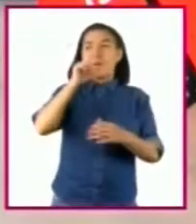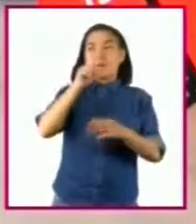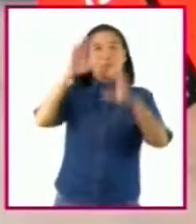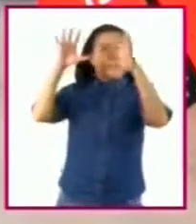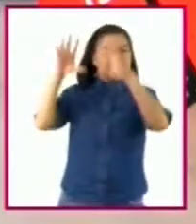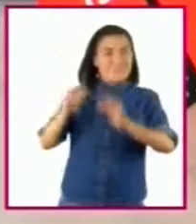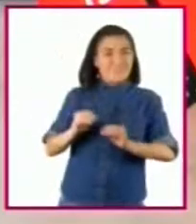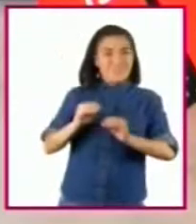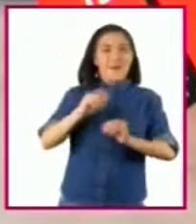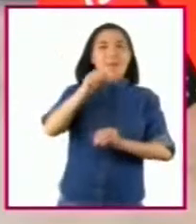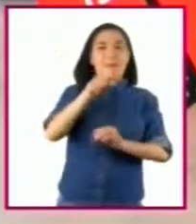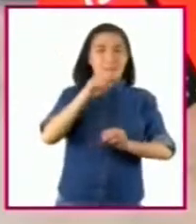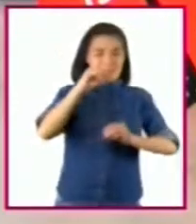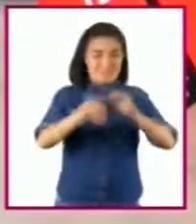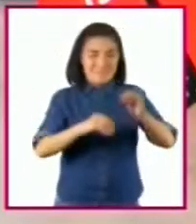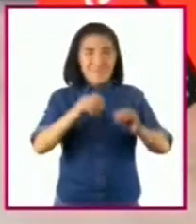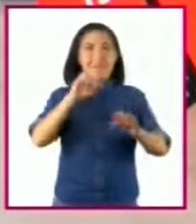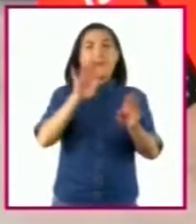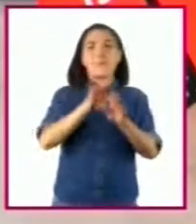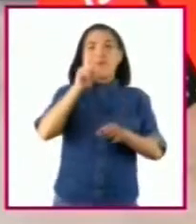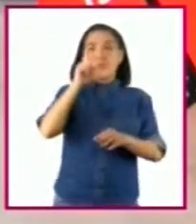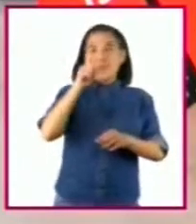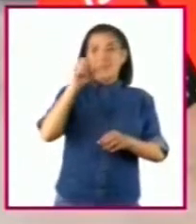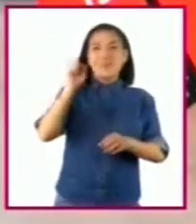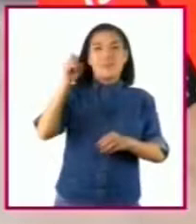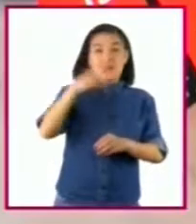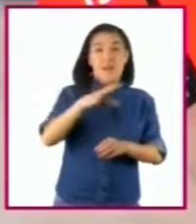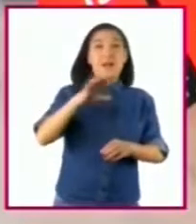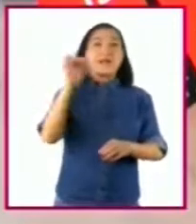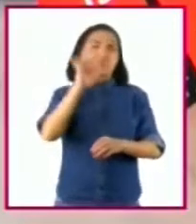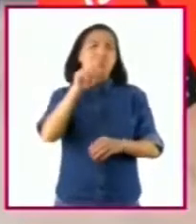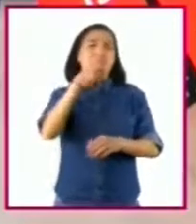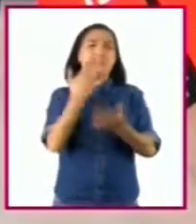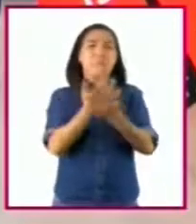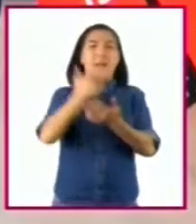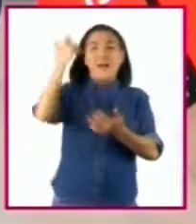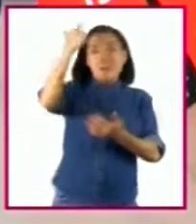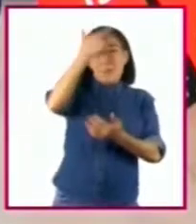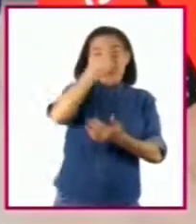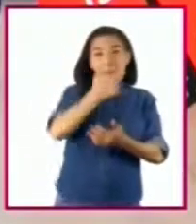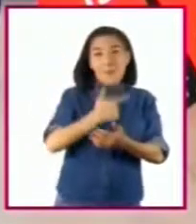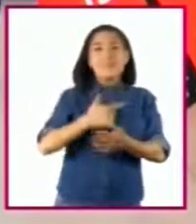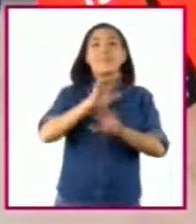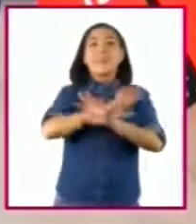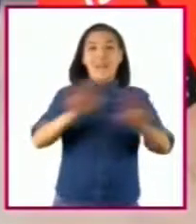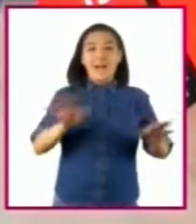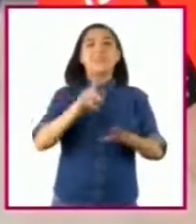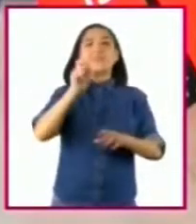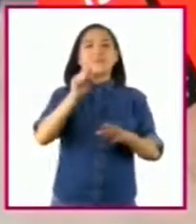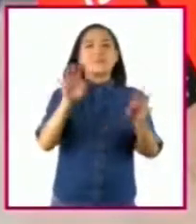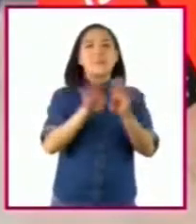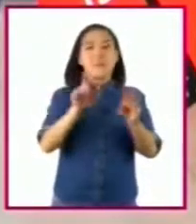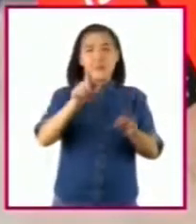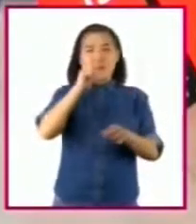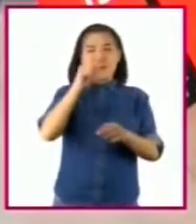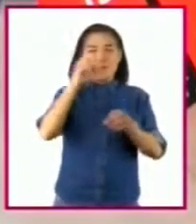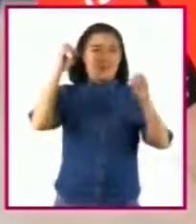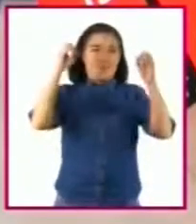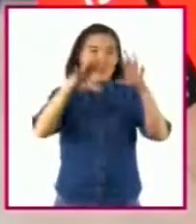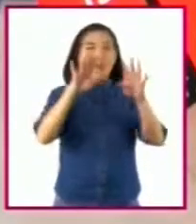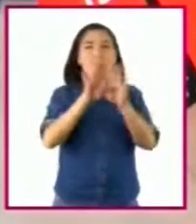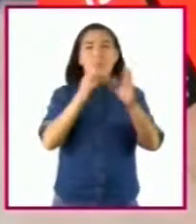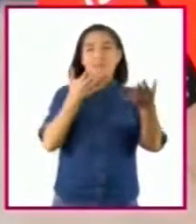luces, o esperando al momento en el que anochece para que pueda tener este efecto de luz y